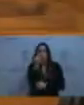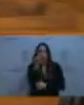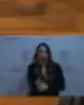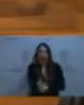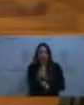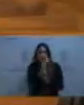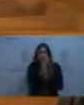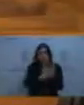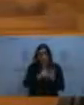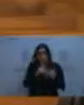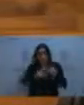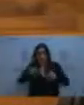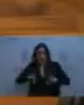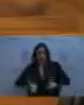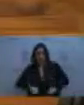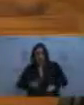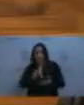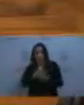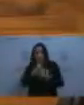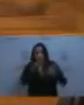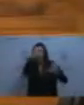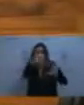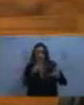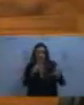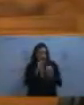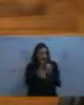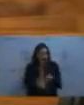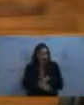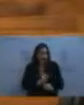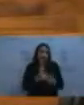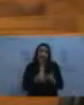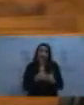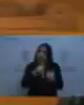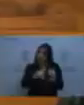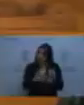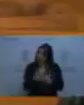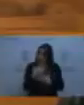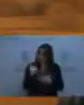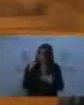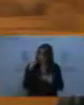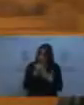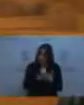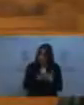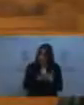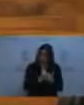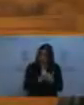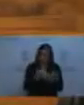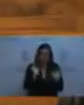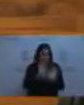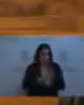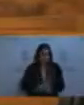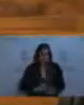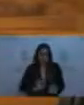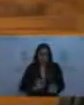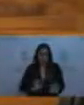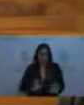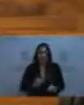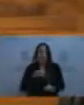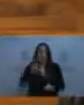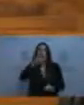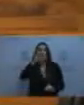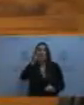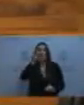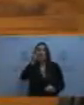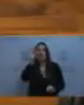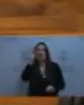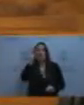admitidos y excluidos ni nada que se le parezca. Por lo menos hasta hoy por la mañana, que yo he comprobado la página de transparencia de tal. HITPA, y está